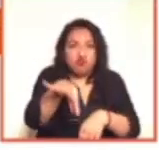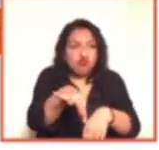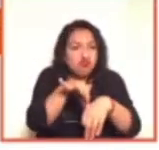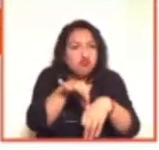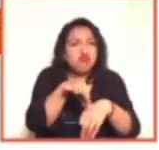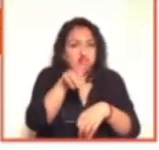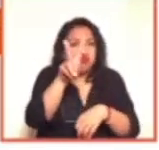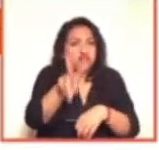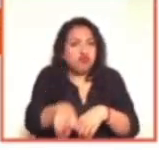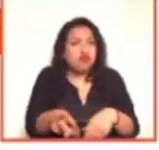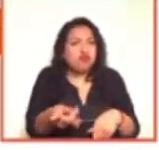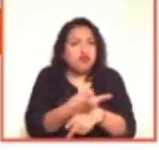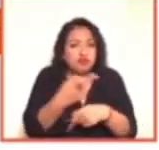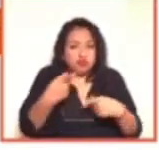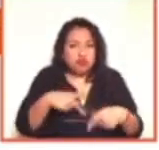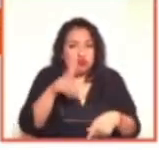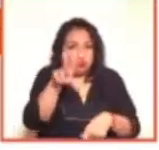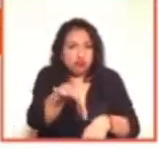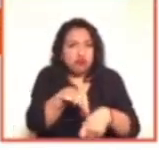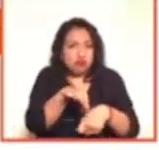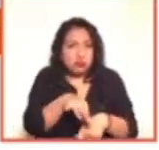reales, personas reales.